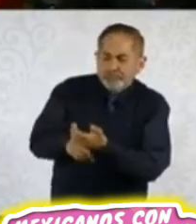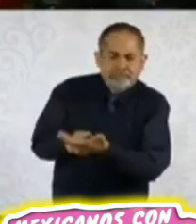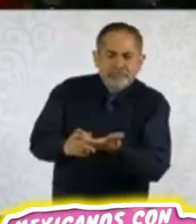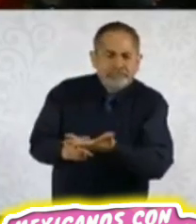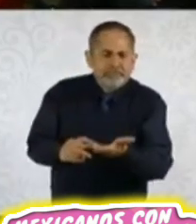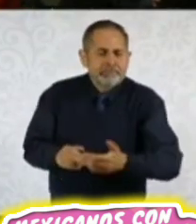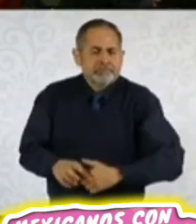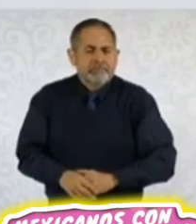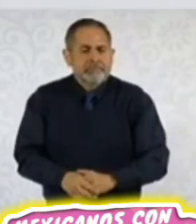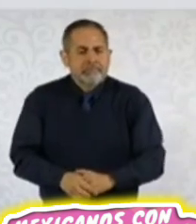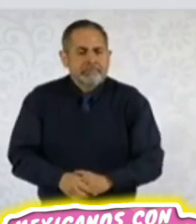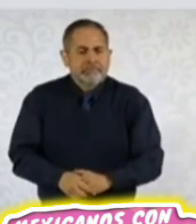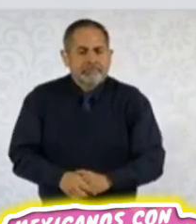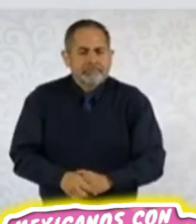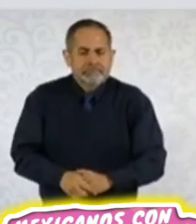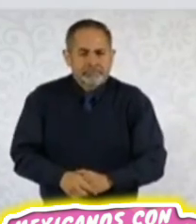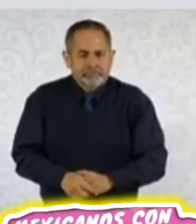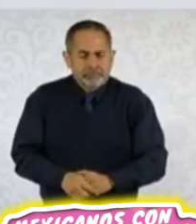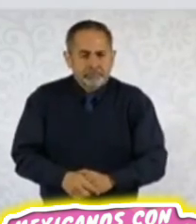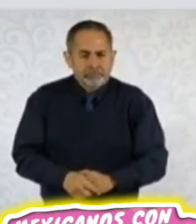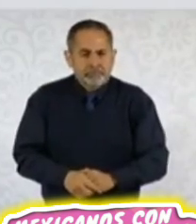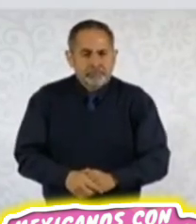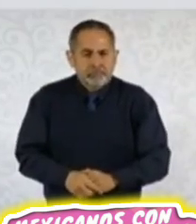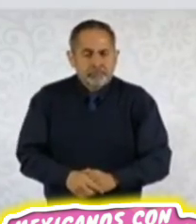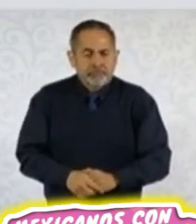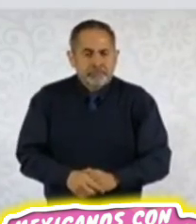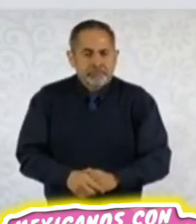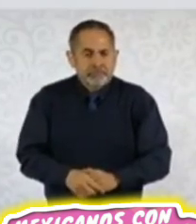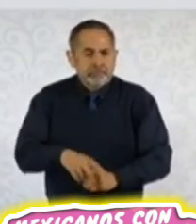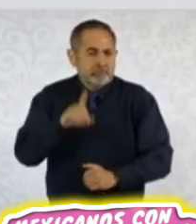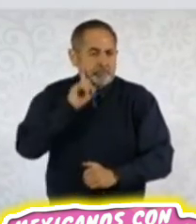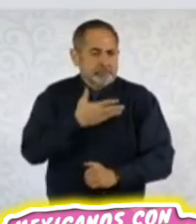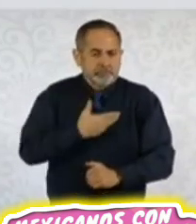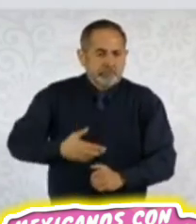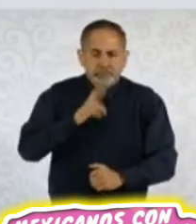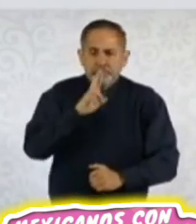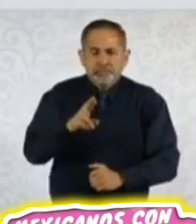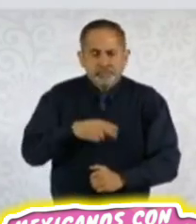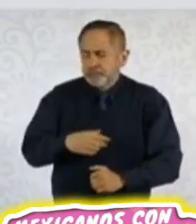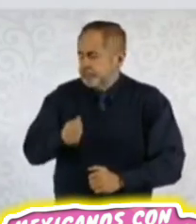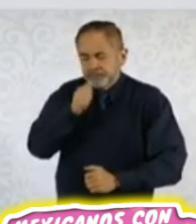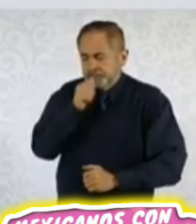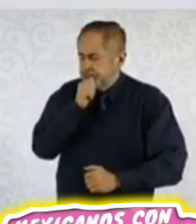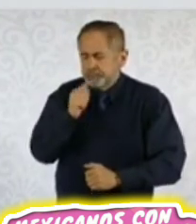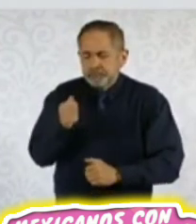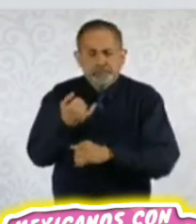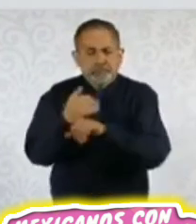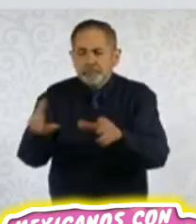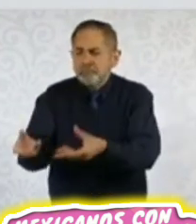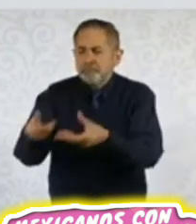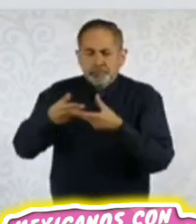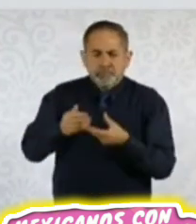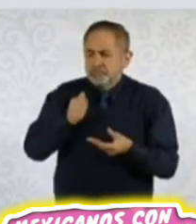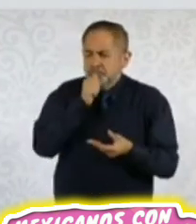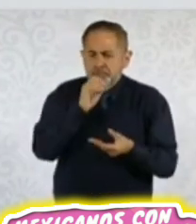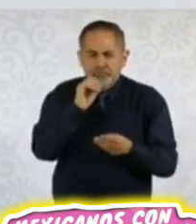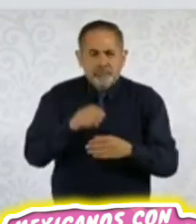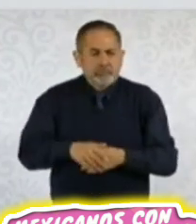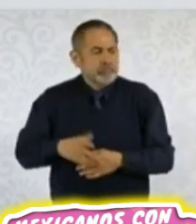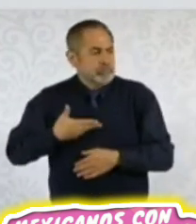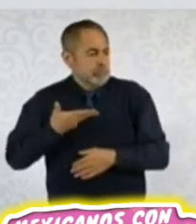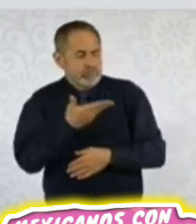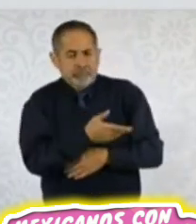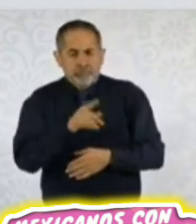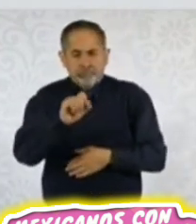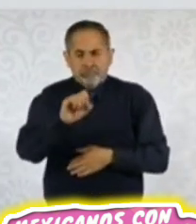histórica. Todavía no recibo los informes. Le pedí a la Secretaría de